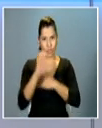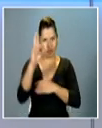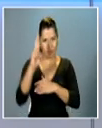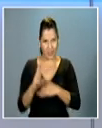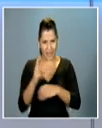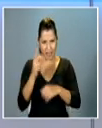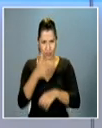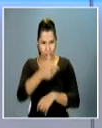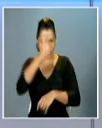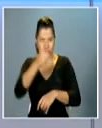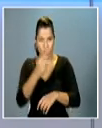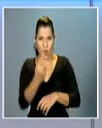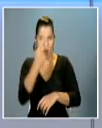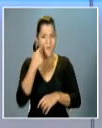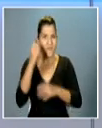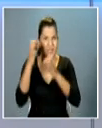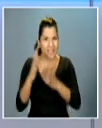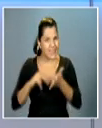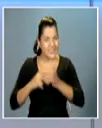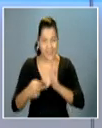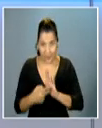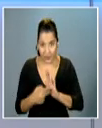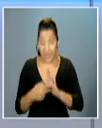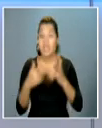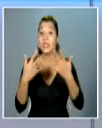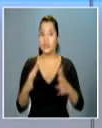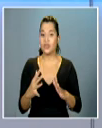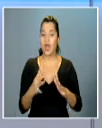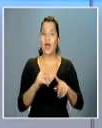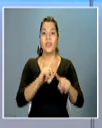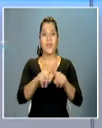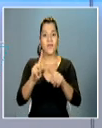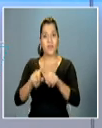un fiscal. Esto a través de nuestras diferentes redes Twitter,